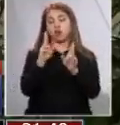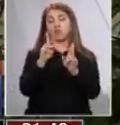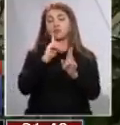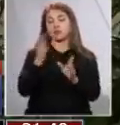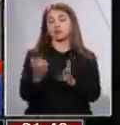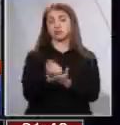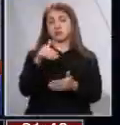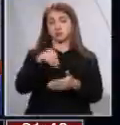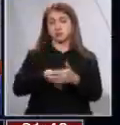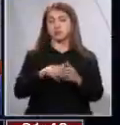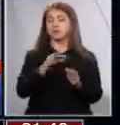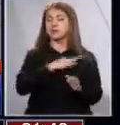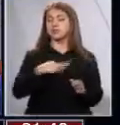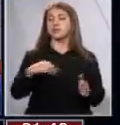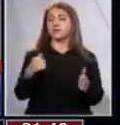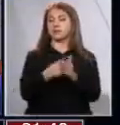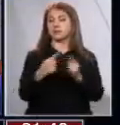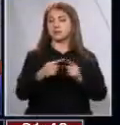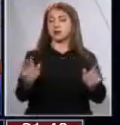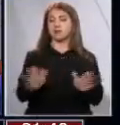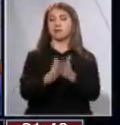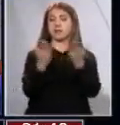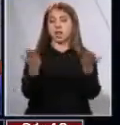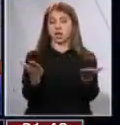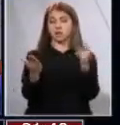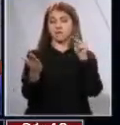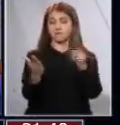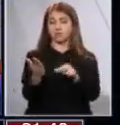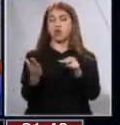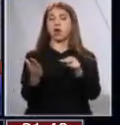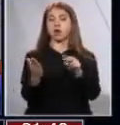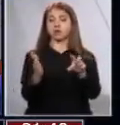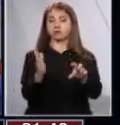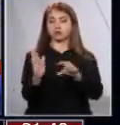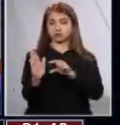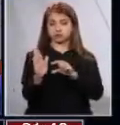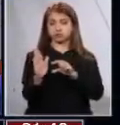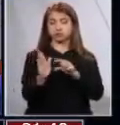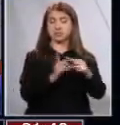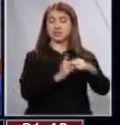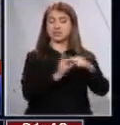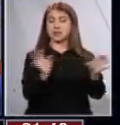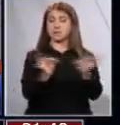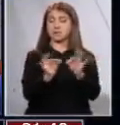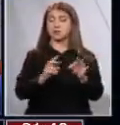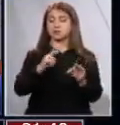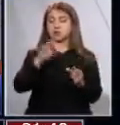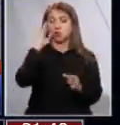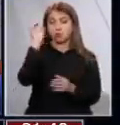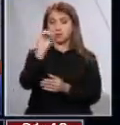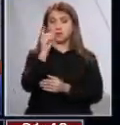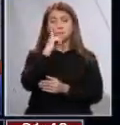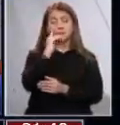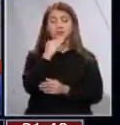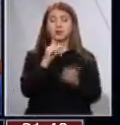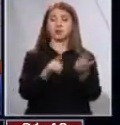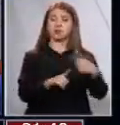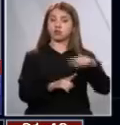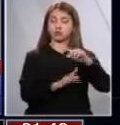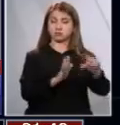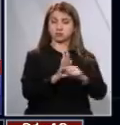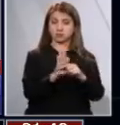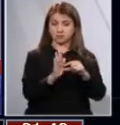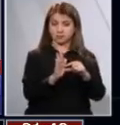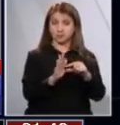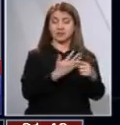apoyo. Ministro, cuando el fin de semana usted abrió los diarios y vio el inserto, había un inserto de la Iglesia explicando su posición, pero había otro inserto en el